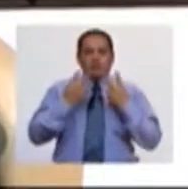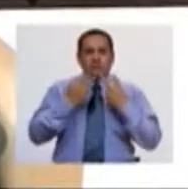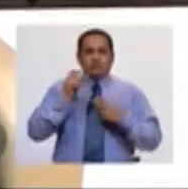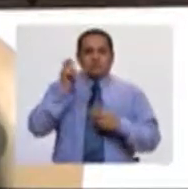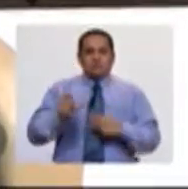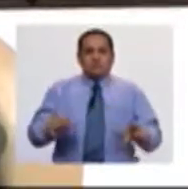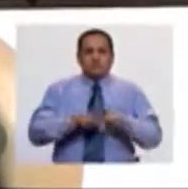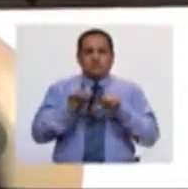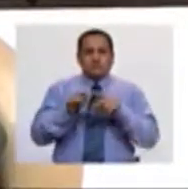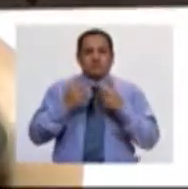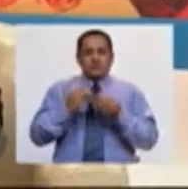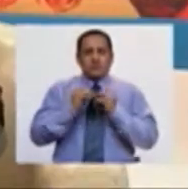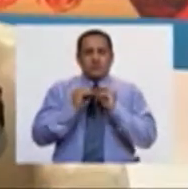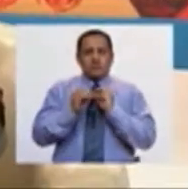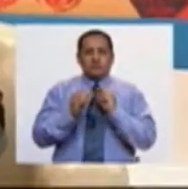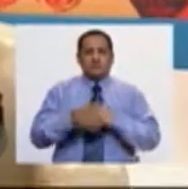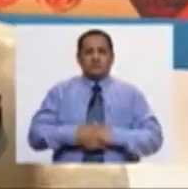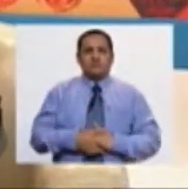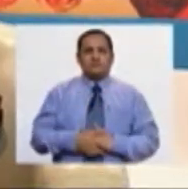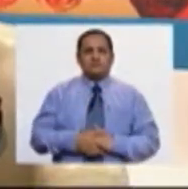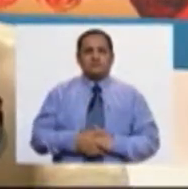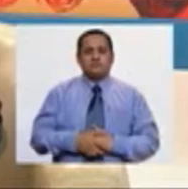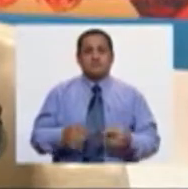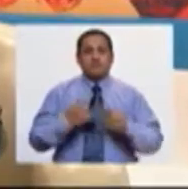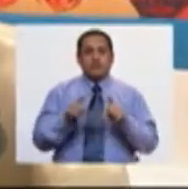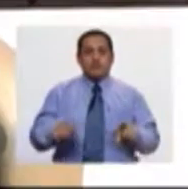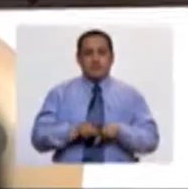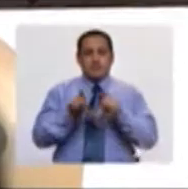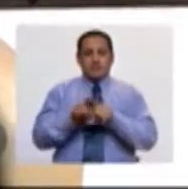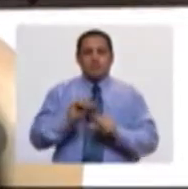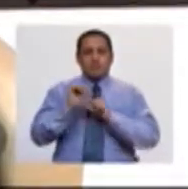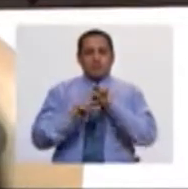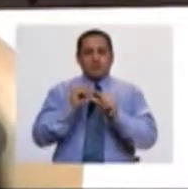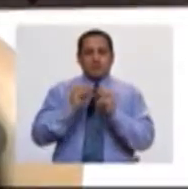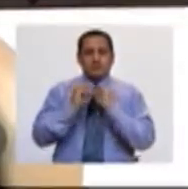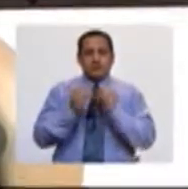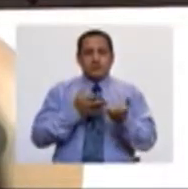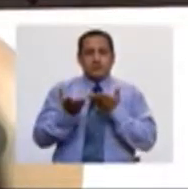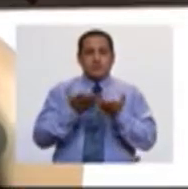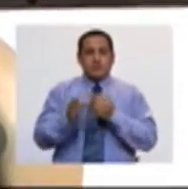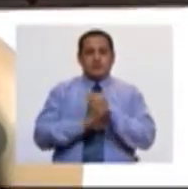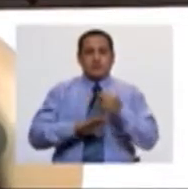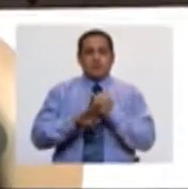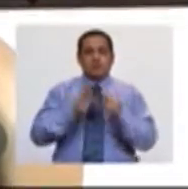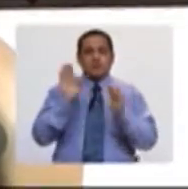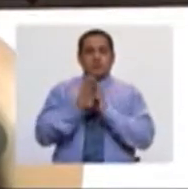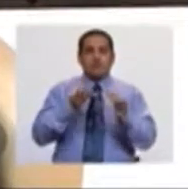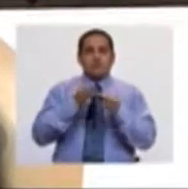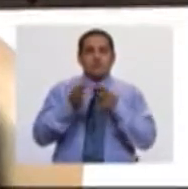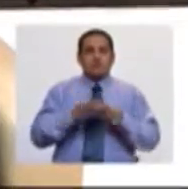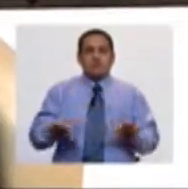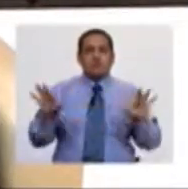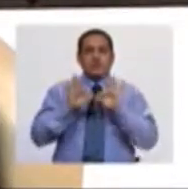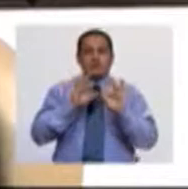un soldado. Claro, pero no se trata de que sea una pero además de eso, ¿no? Sino claro que sí, pero además de eso le cubre todos los servicios básicos, digamos los